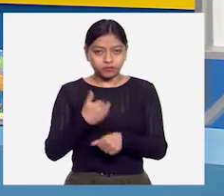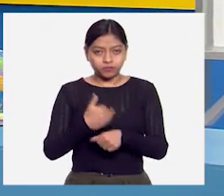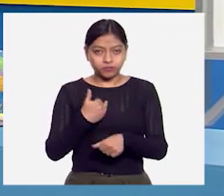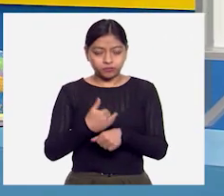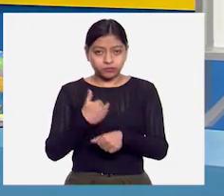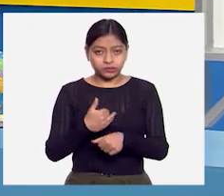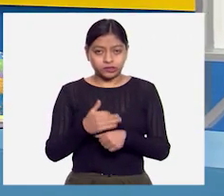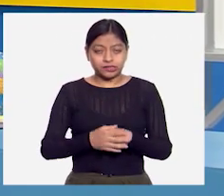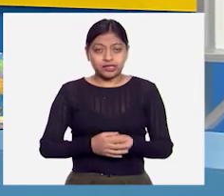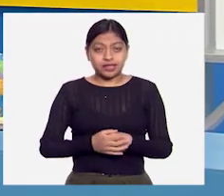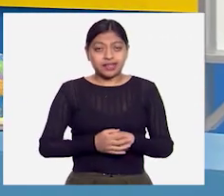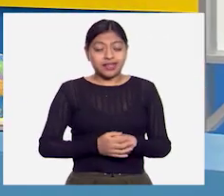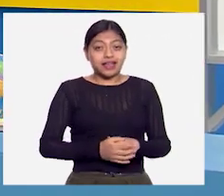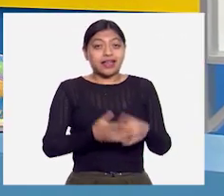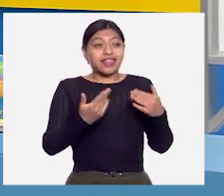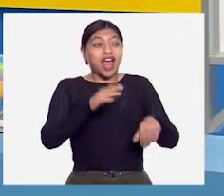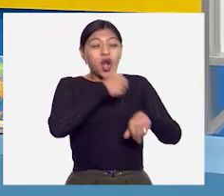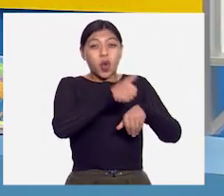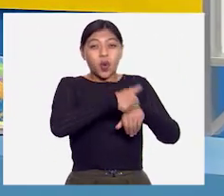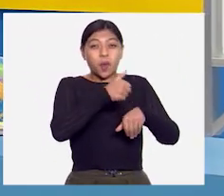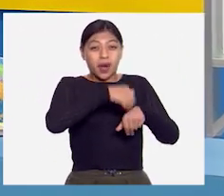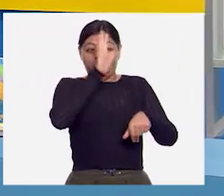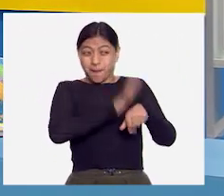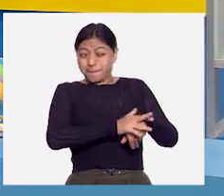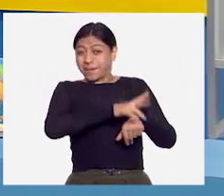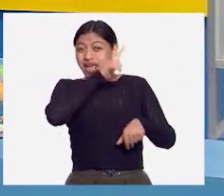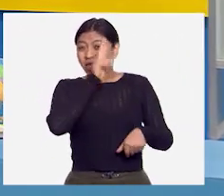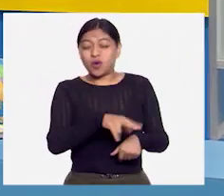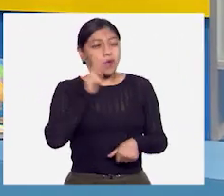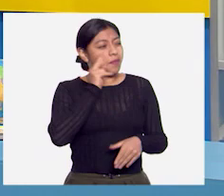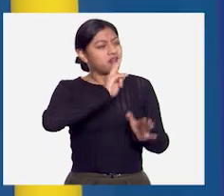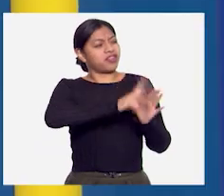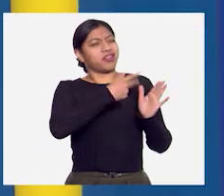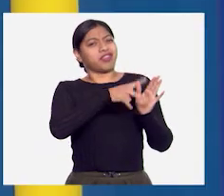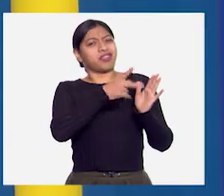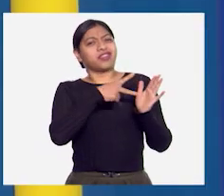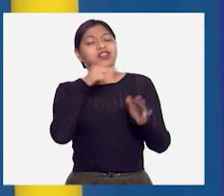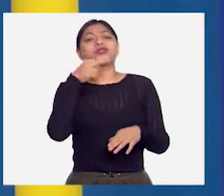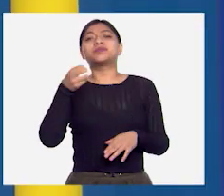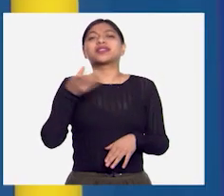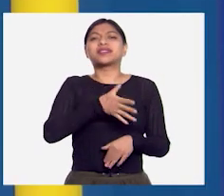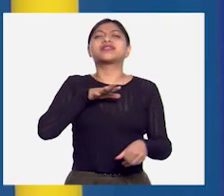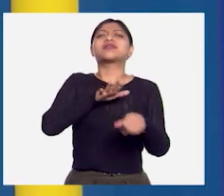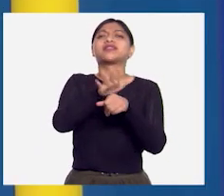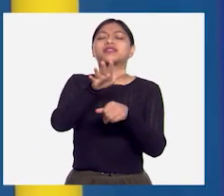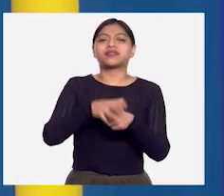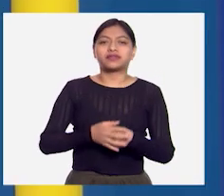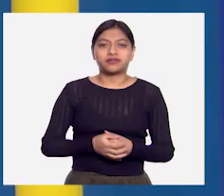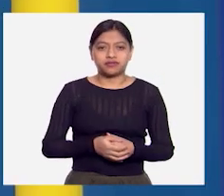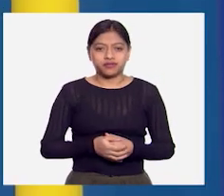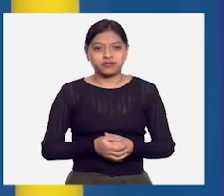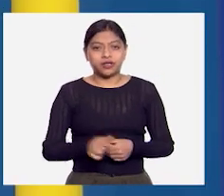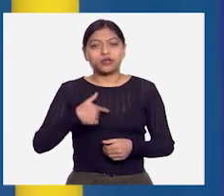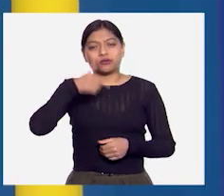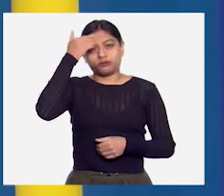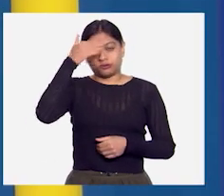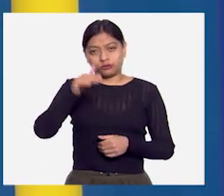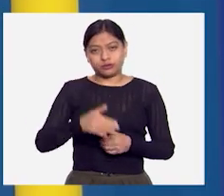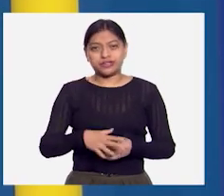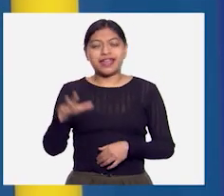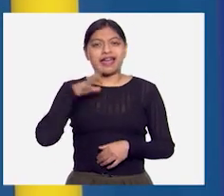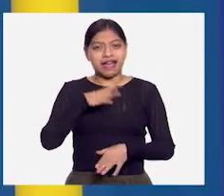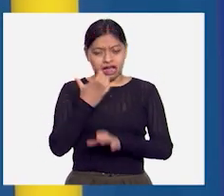estadístico que más veces se observa o registra? Ay, maestra. Yo solo sé que